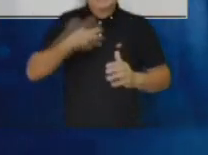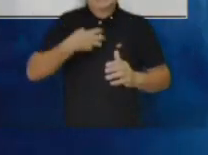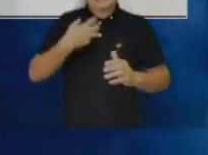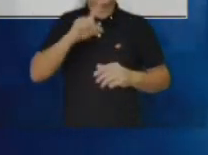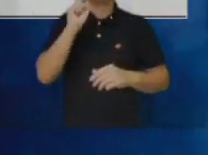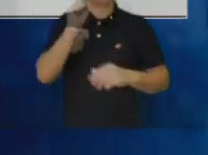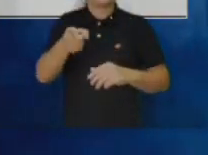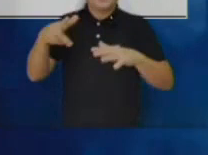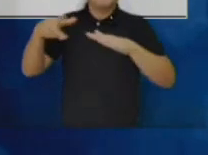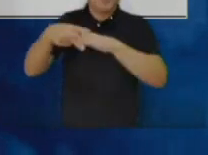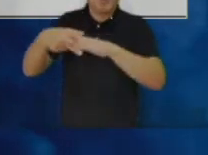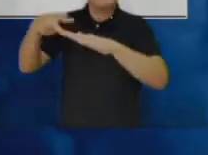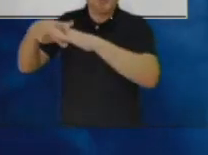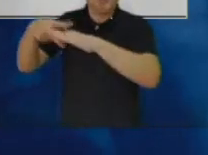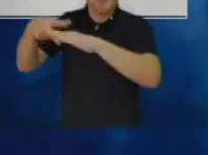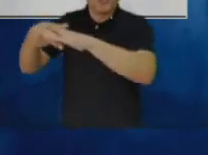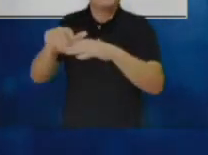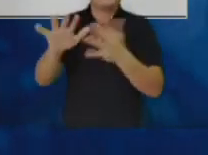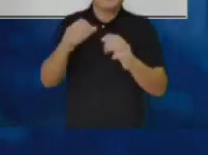2020.